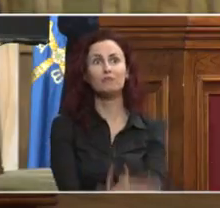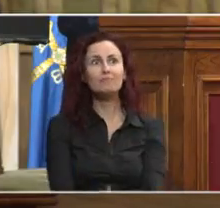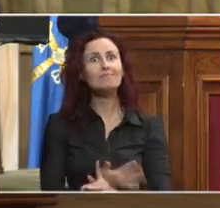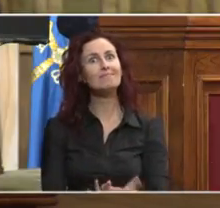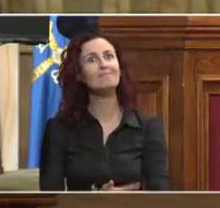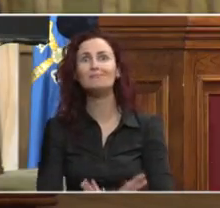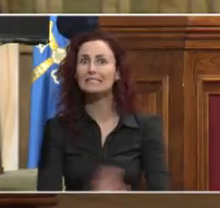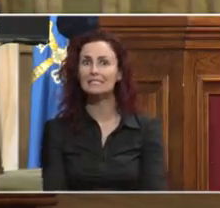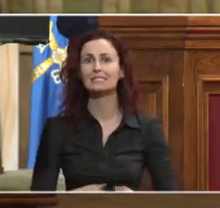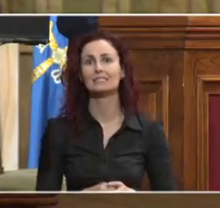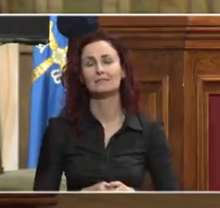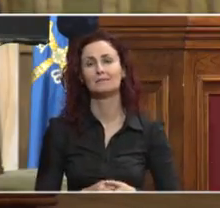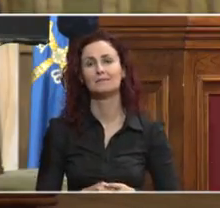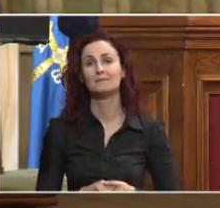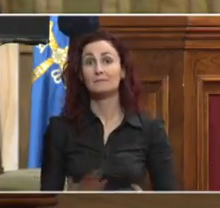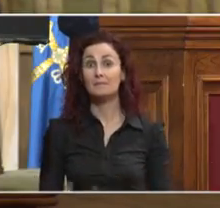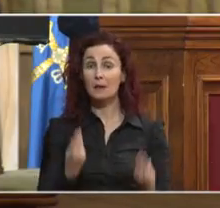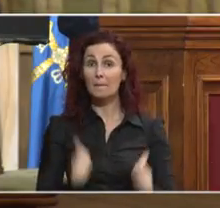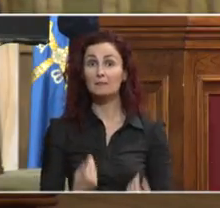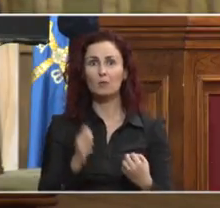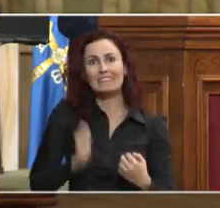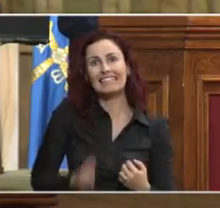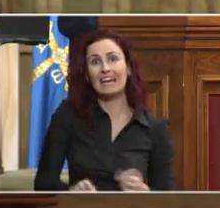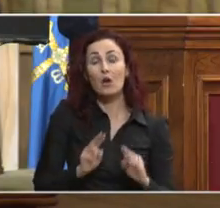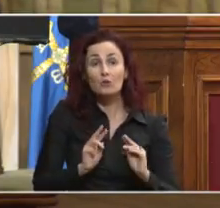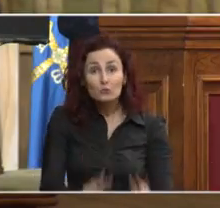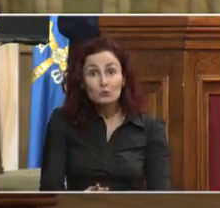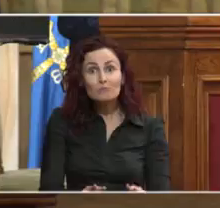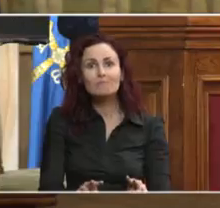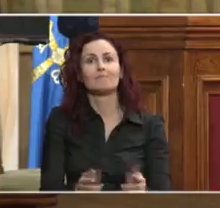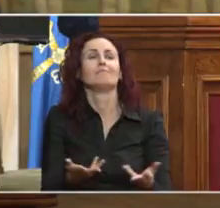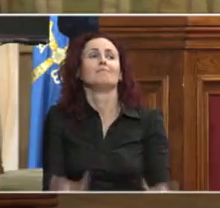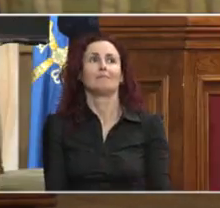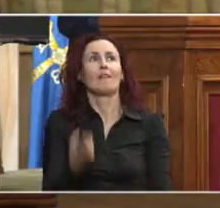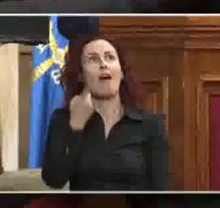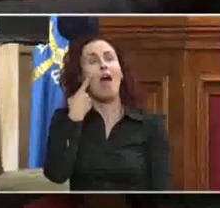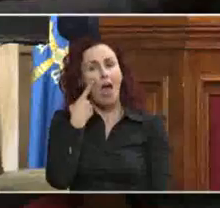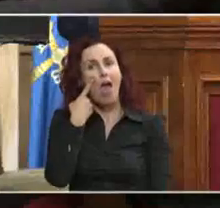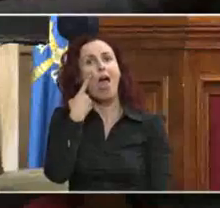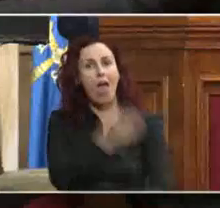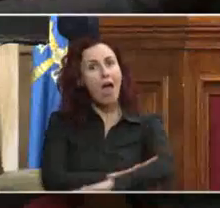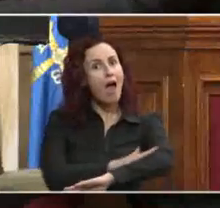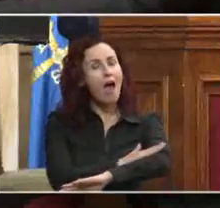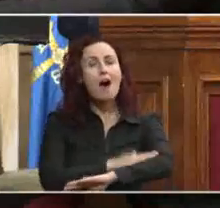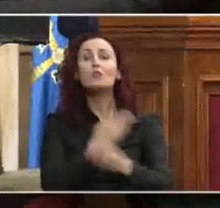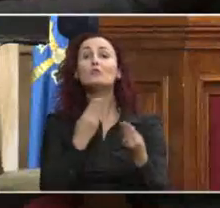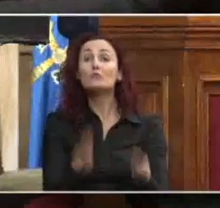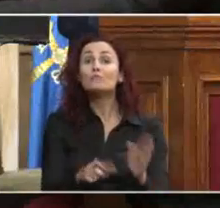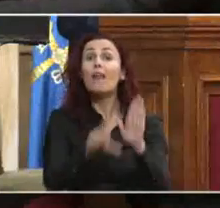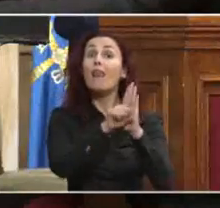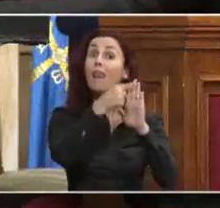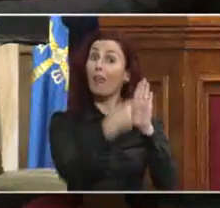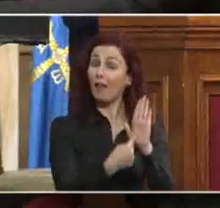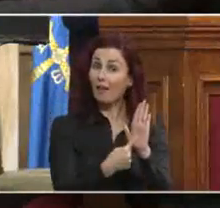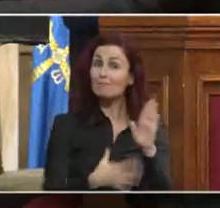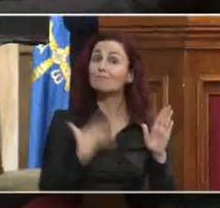ven. Con su agudeza habitual, Mastro Piero también reparó en que el Estado debe fundamentarse en una serie de leyes,